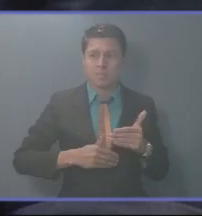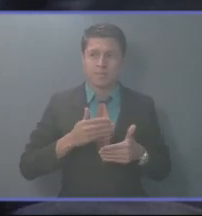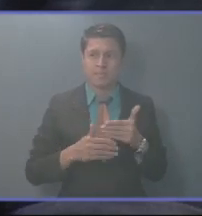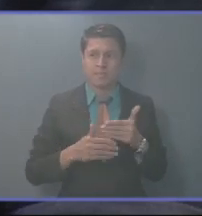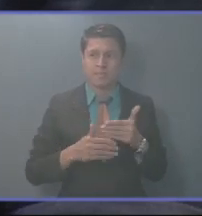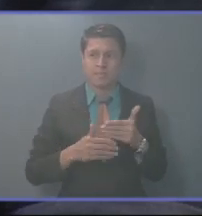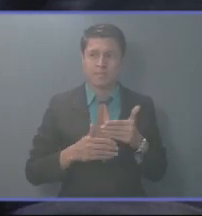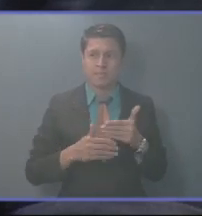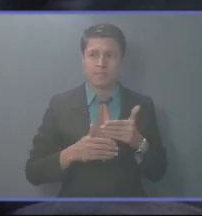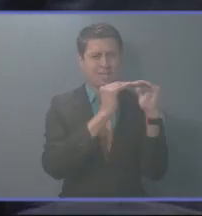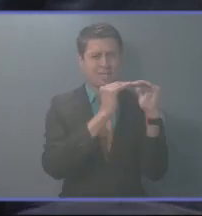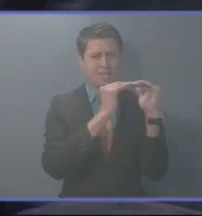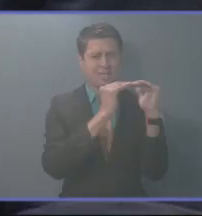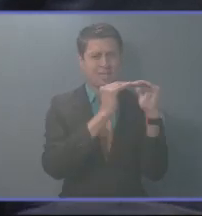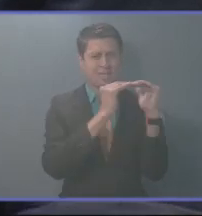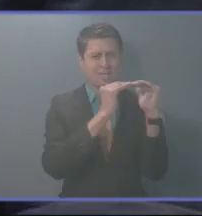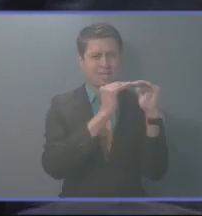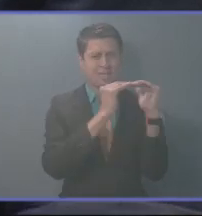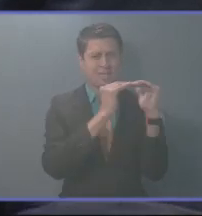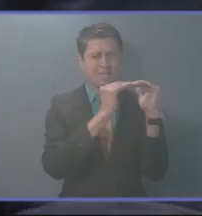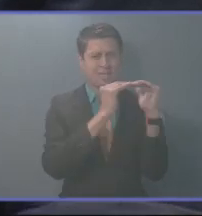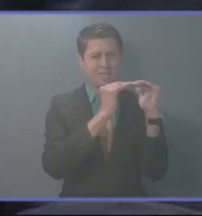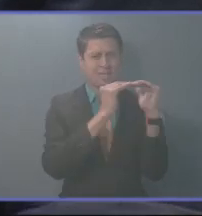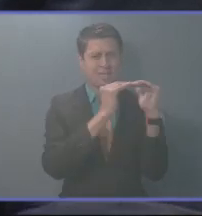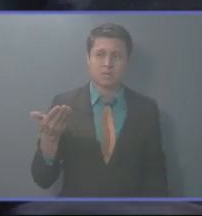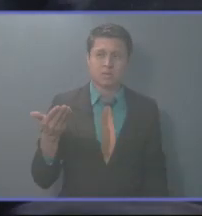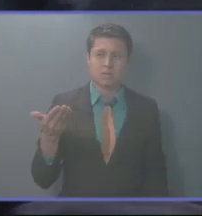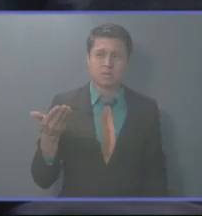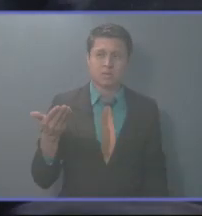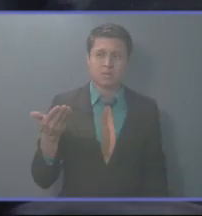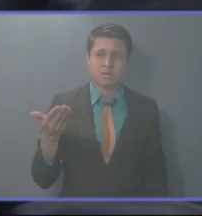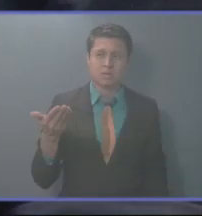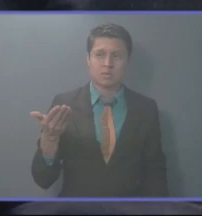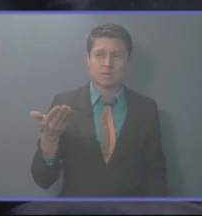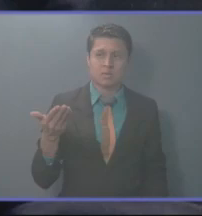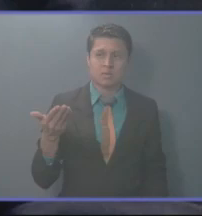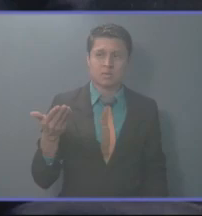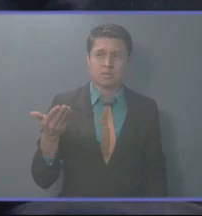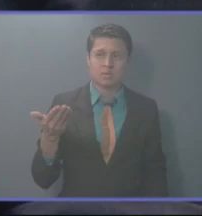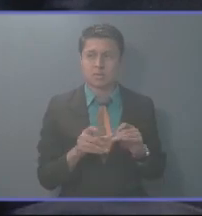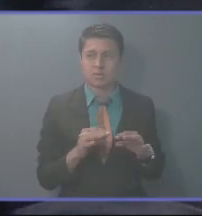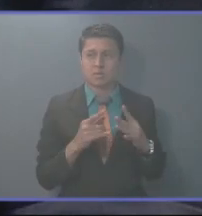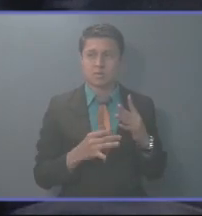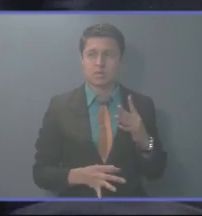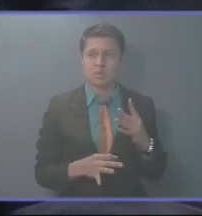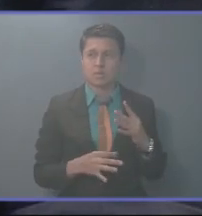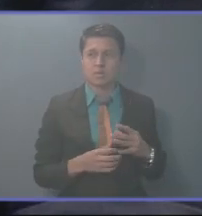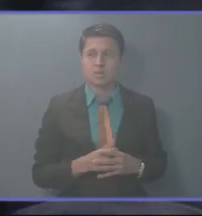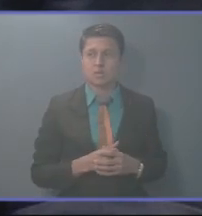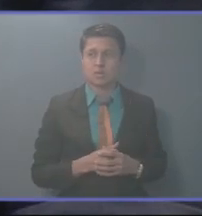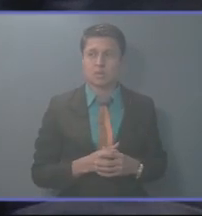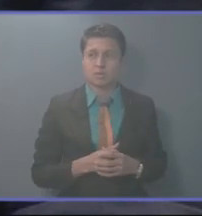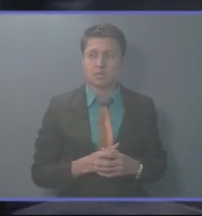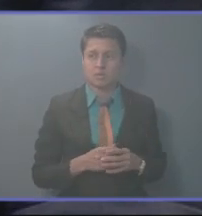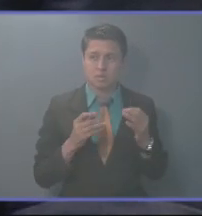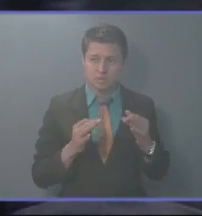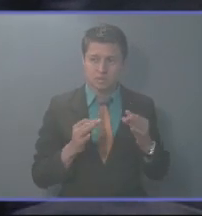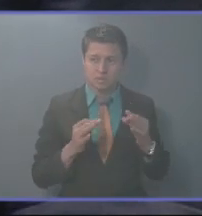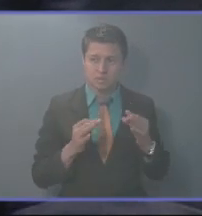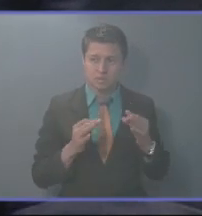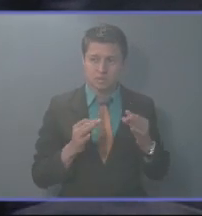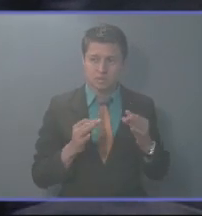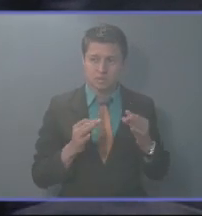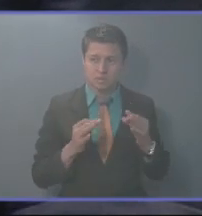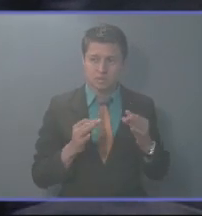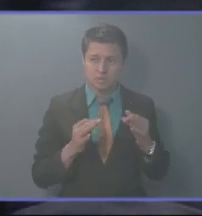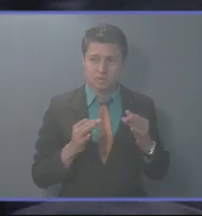equidad. B. Principios de integridad. A fin de cumplir con el objeto de la presente ley, sus disposiciones serán interpretadas